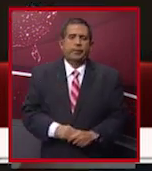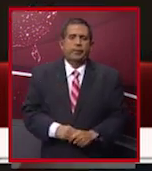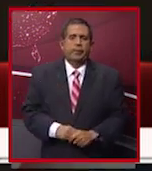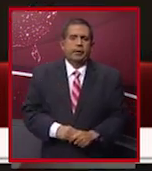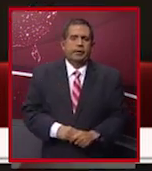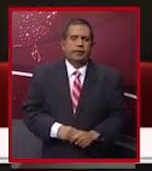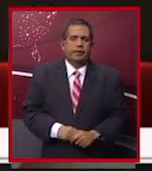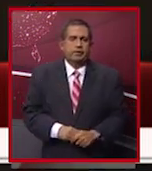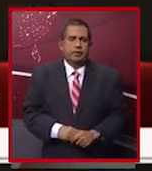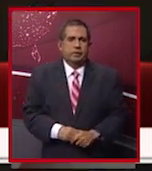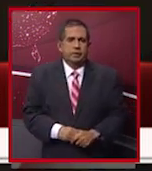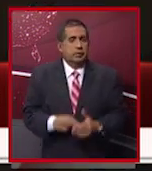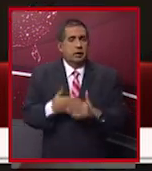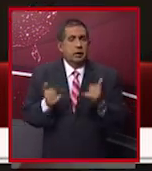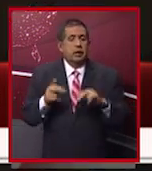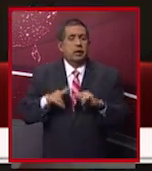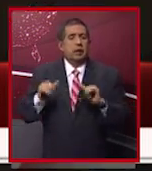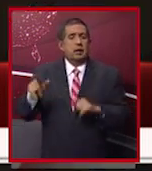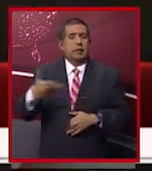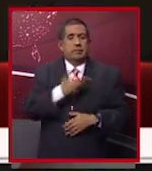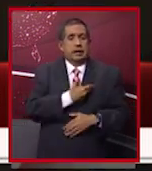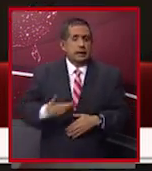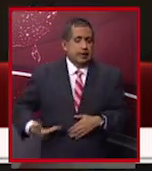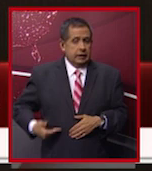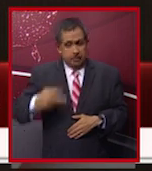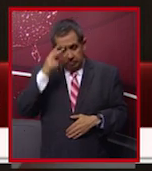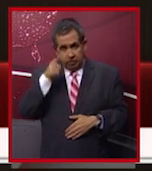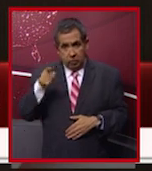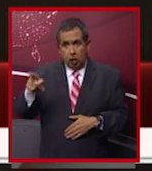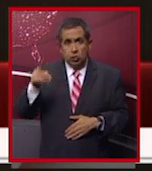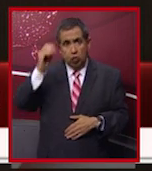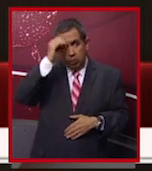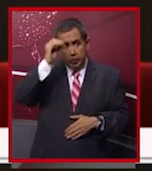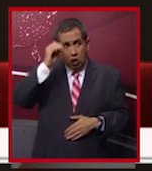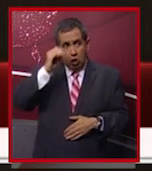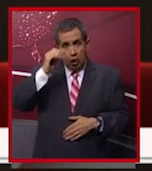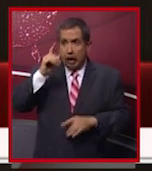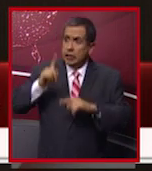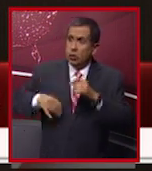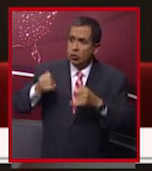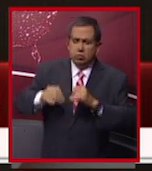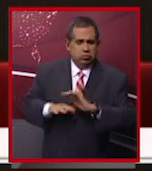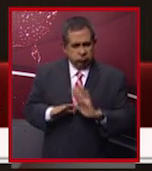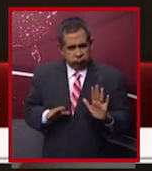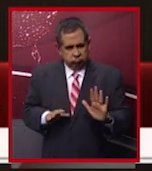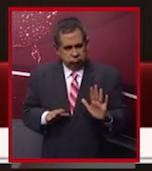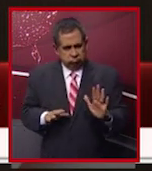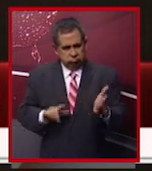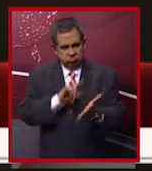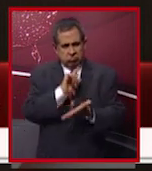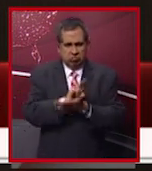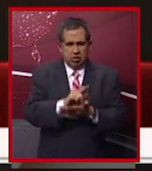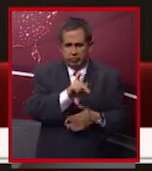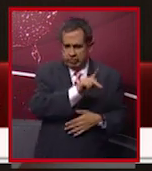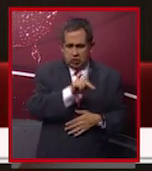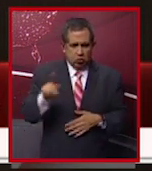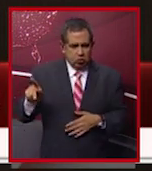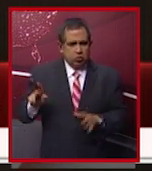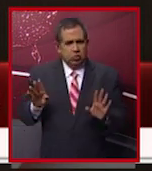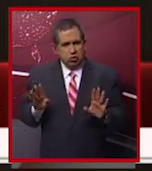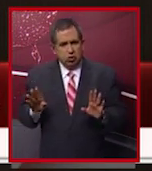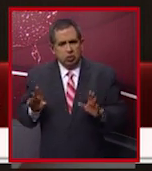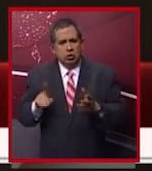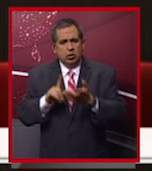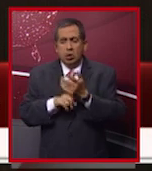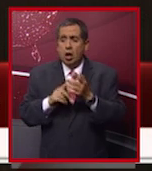Hoy ni el propio presidente de la República queda exento. La norma es pareja, no